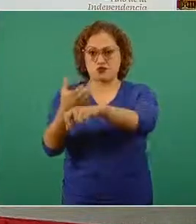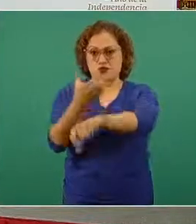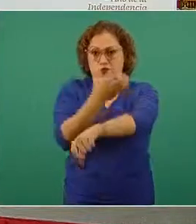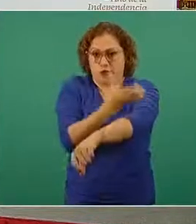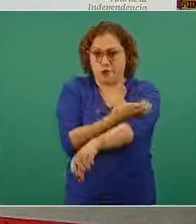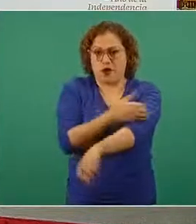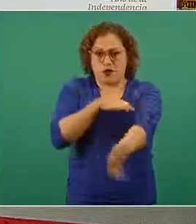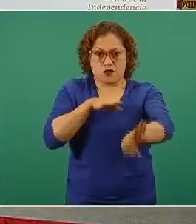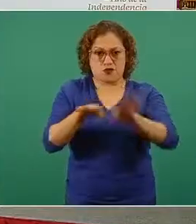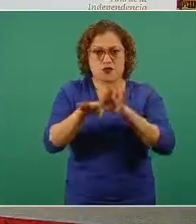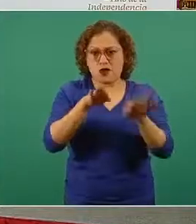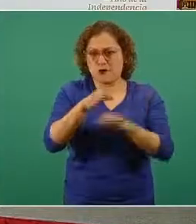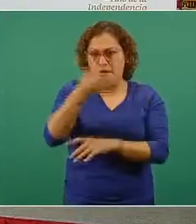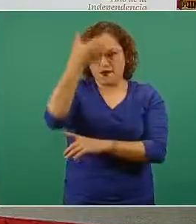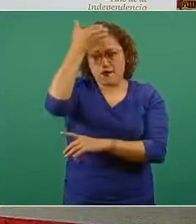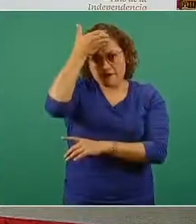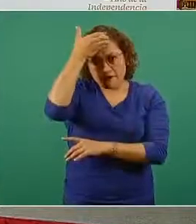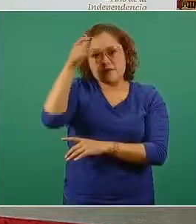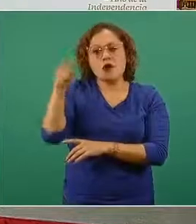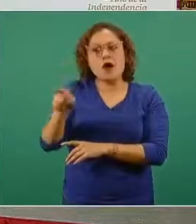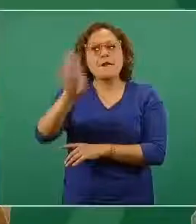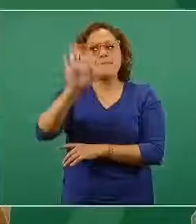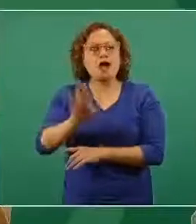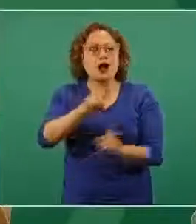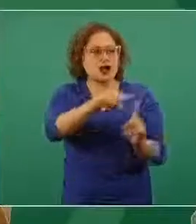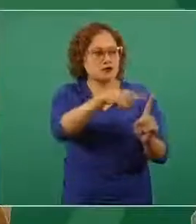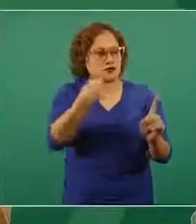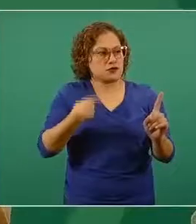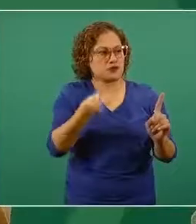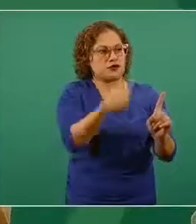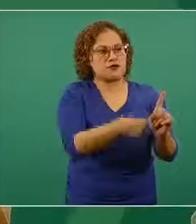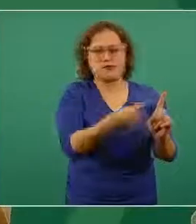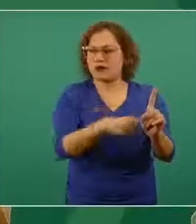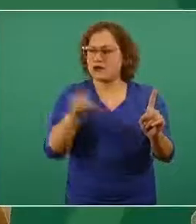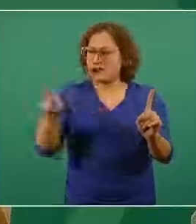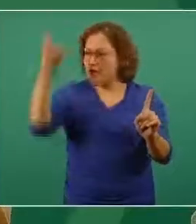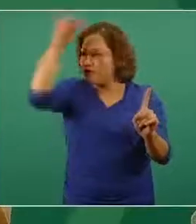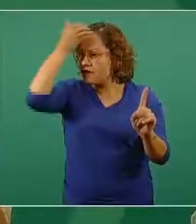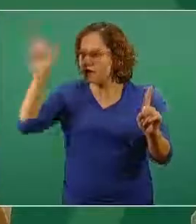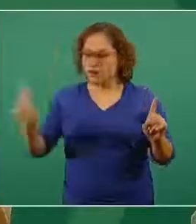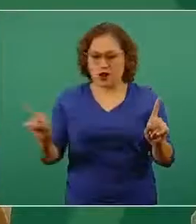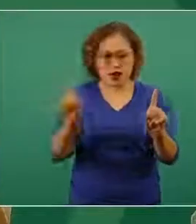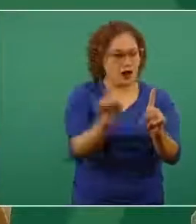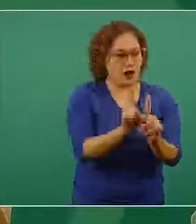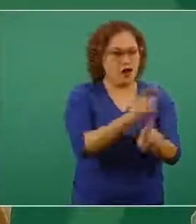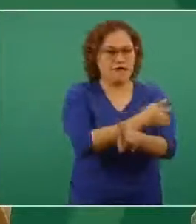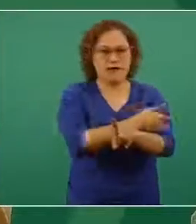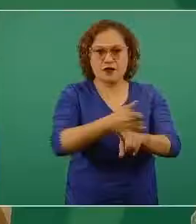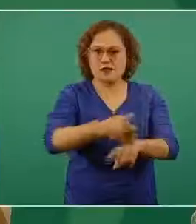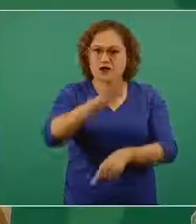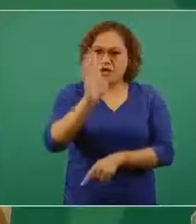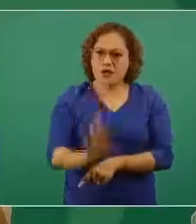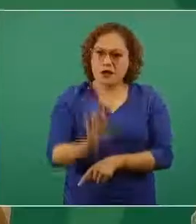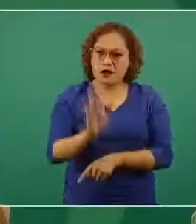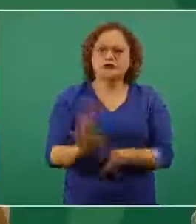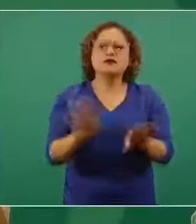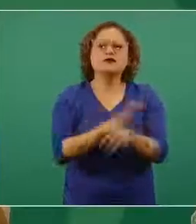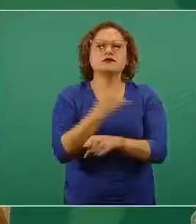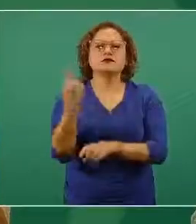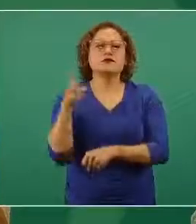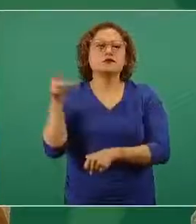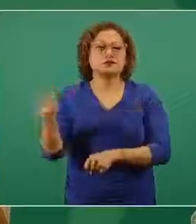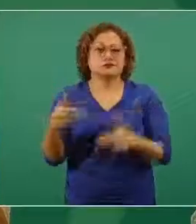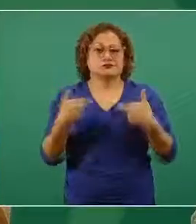se convierten en el familiar en ese momento y en la persona y en el lado tan humano para estar